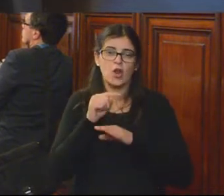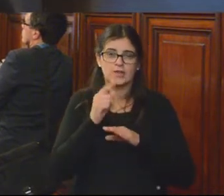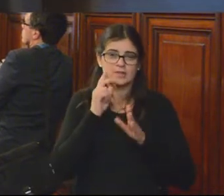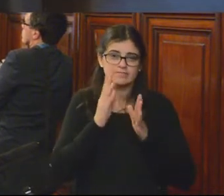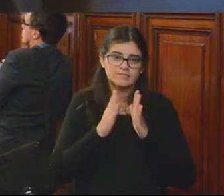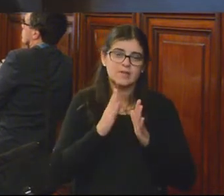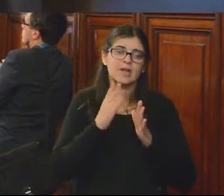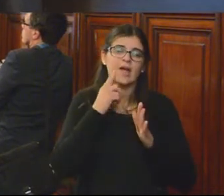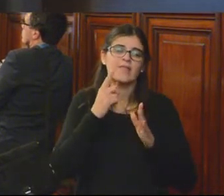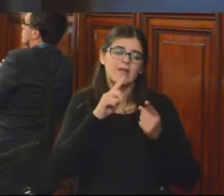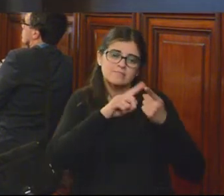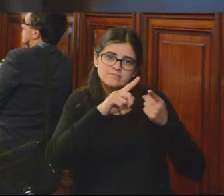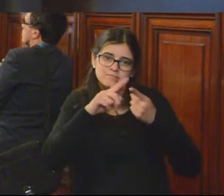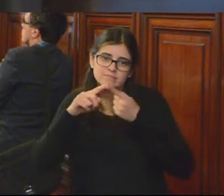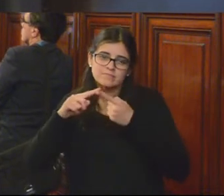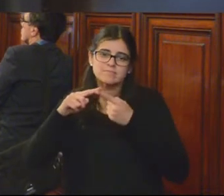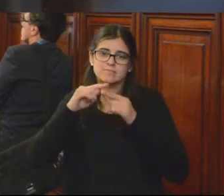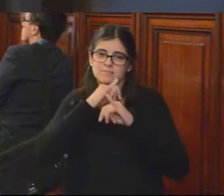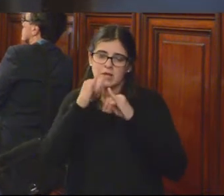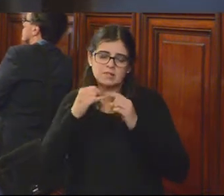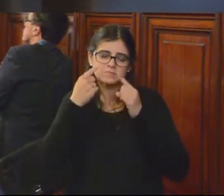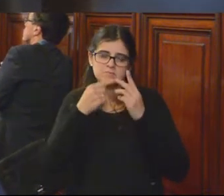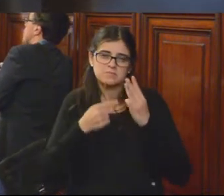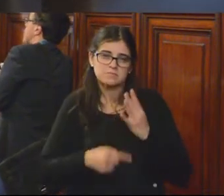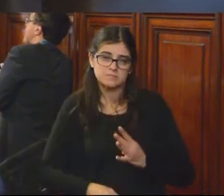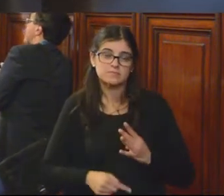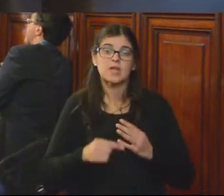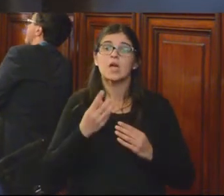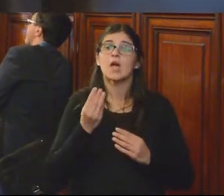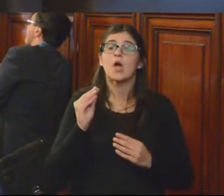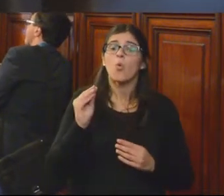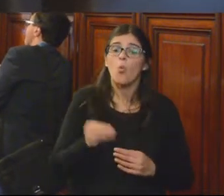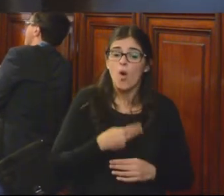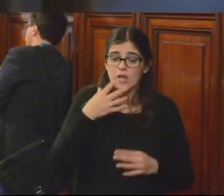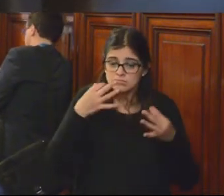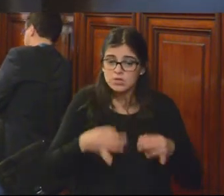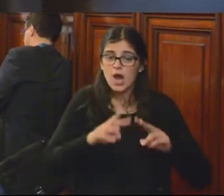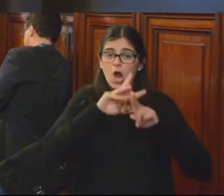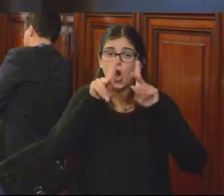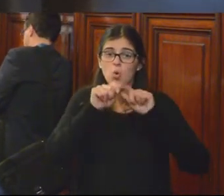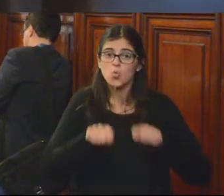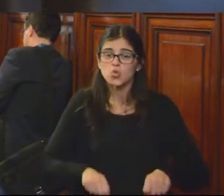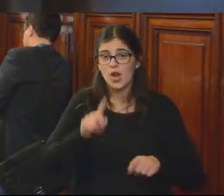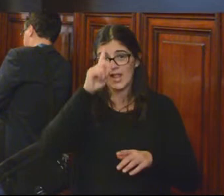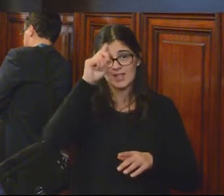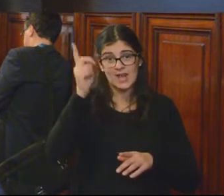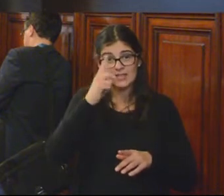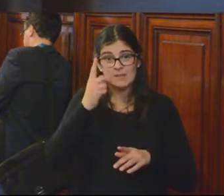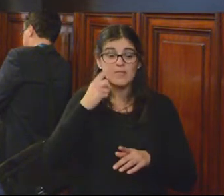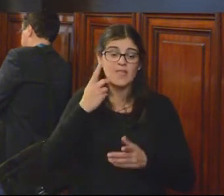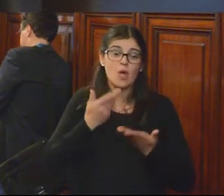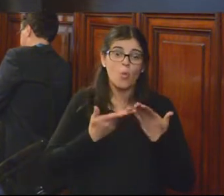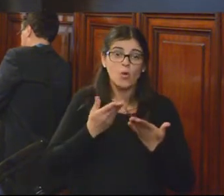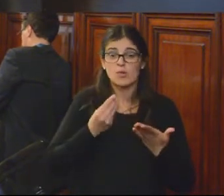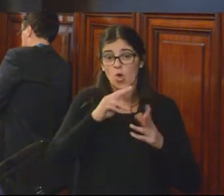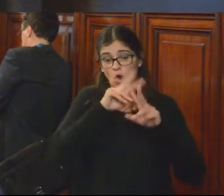ley de amnistía, etcétera, etcétera, etcétera. ¿Y cuáles son las conclusiones que ha llegado a la Comisión Internacional de Juristas?